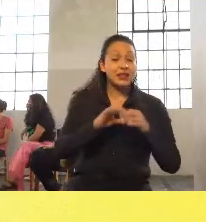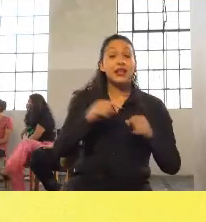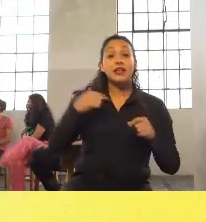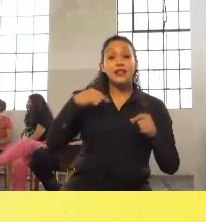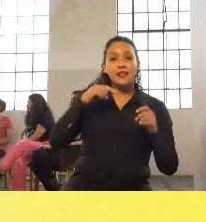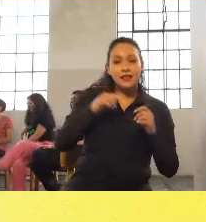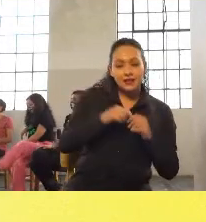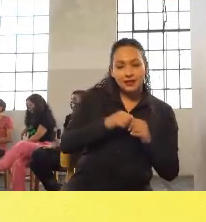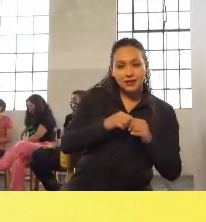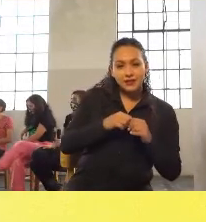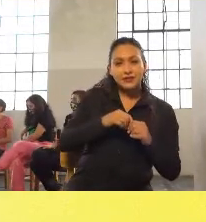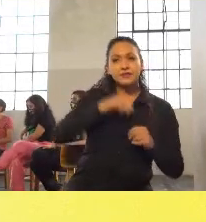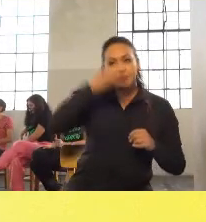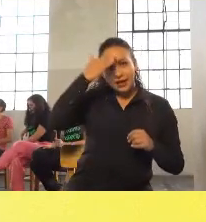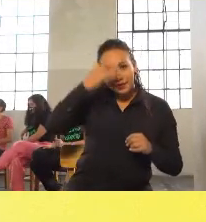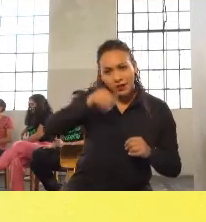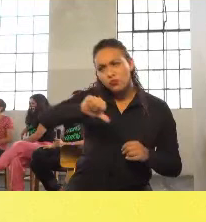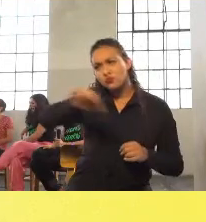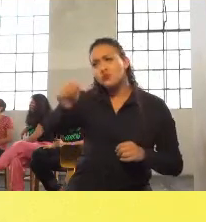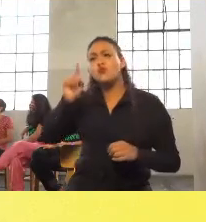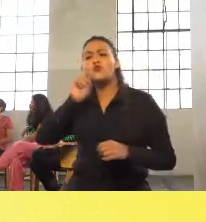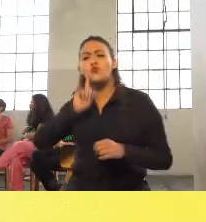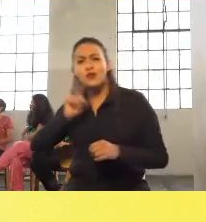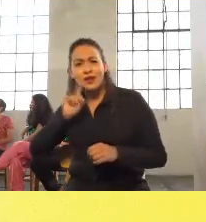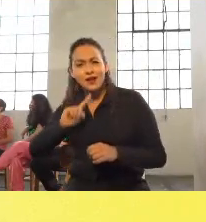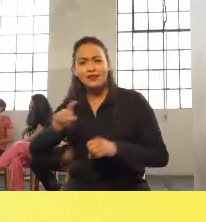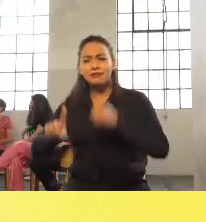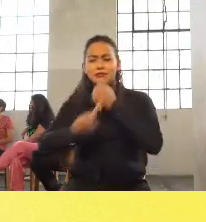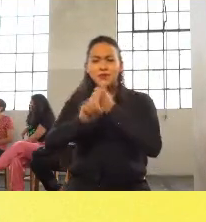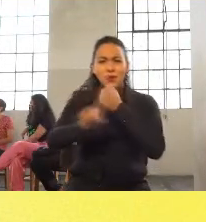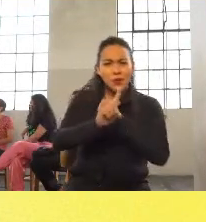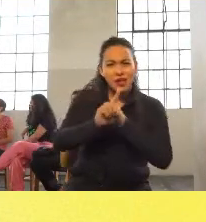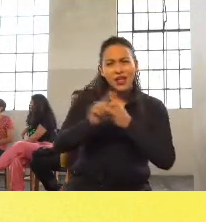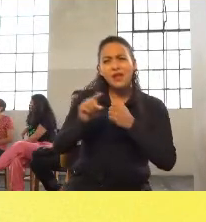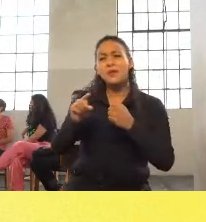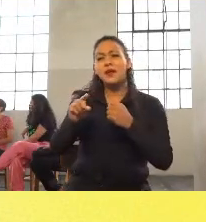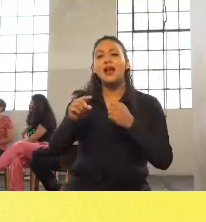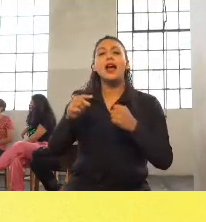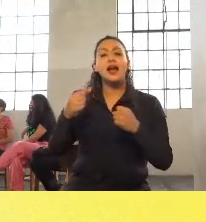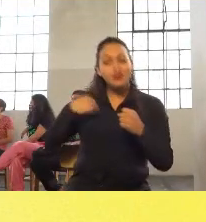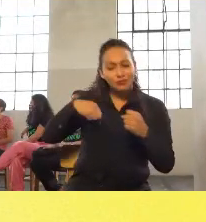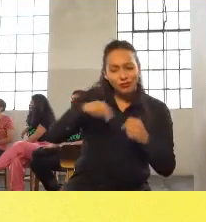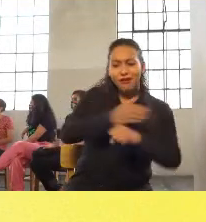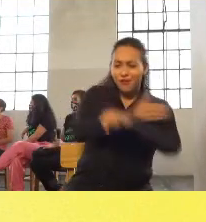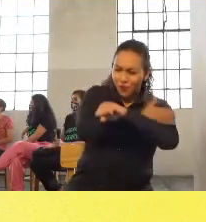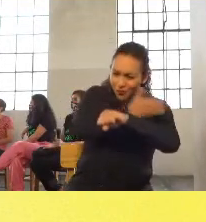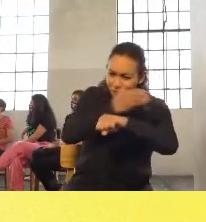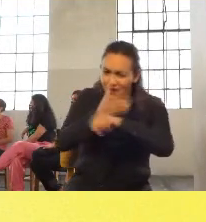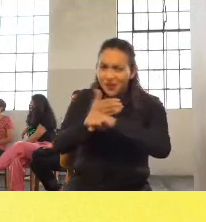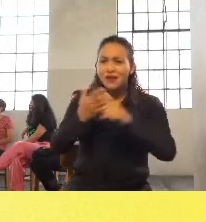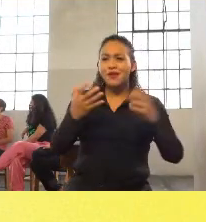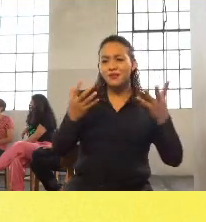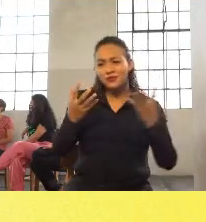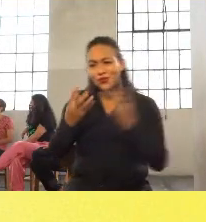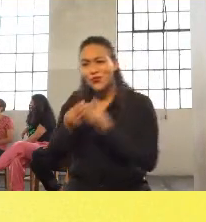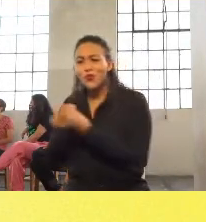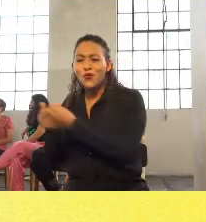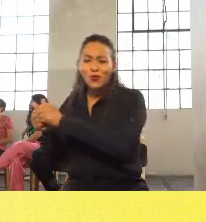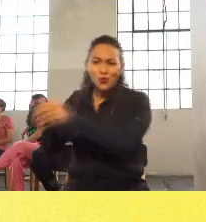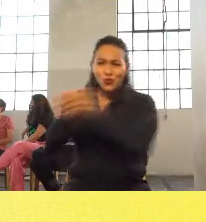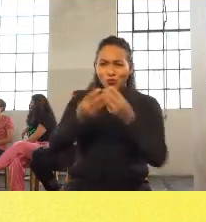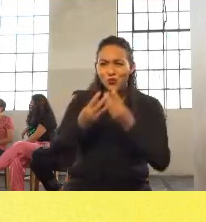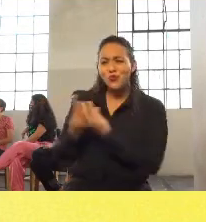escuchamos, las acompañamos, recibimos evidentemente muchos comentarios muy chidos, mucha banda que se acerca y que es como